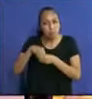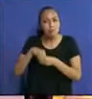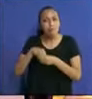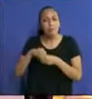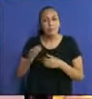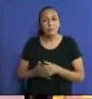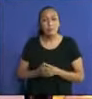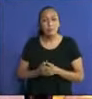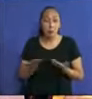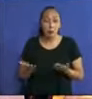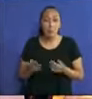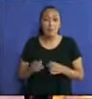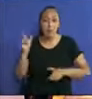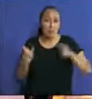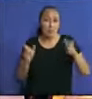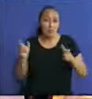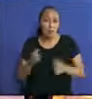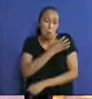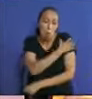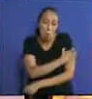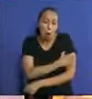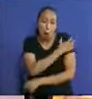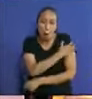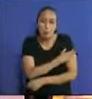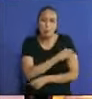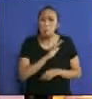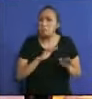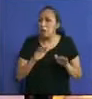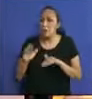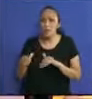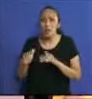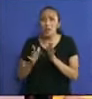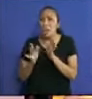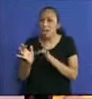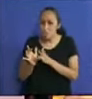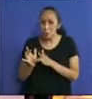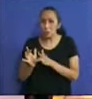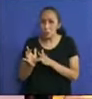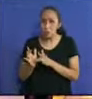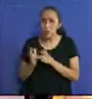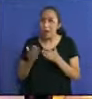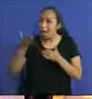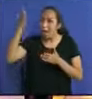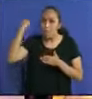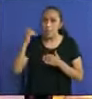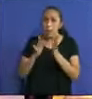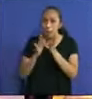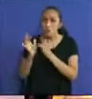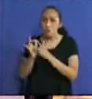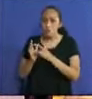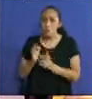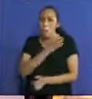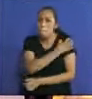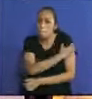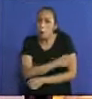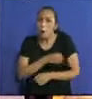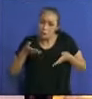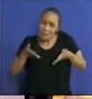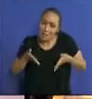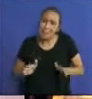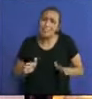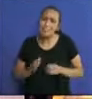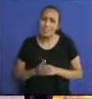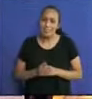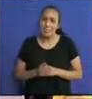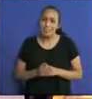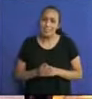pobre. Es en ellos que Él quiere ser honrado. Que en esta noche de amor nos